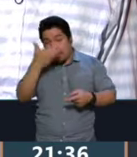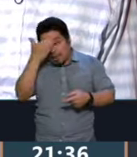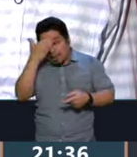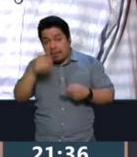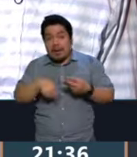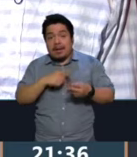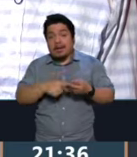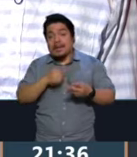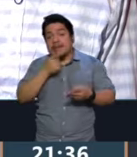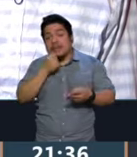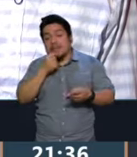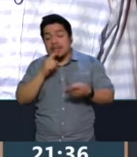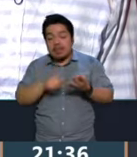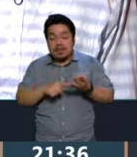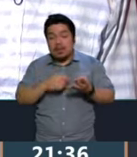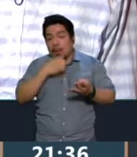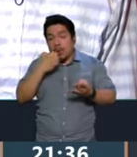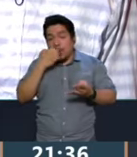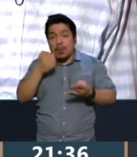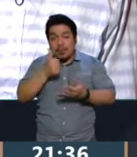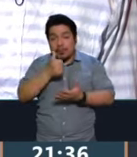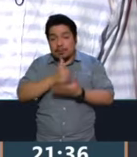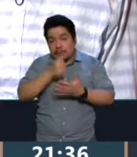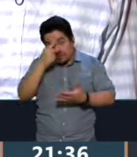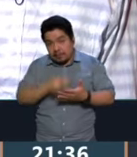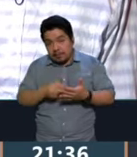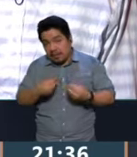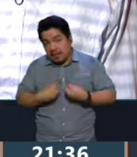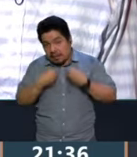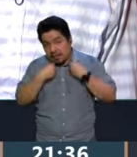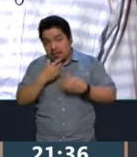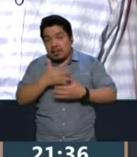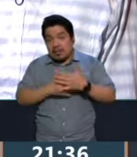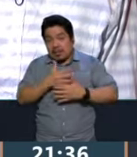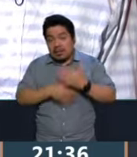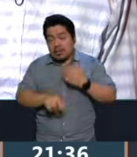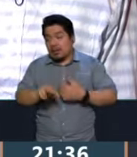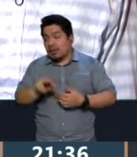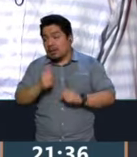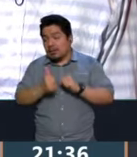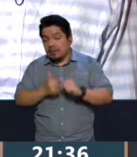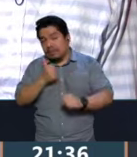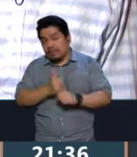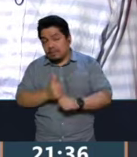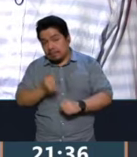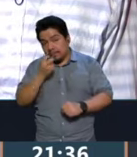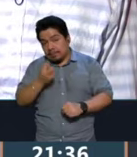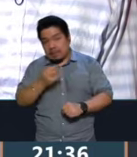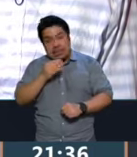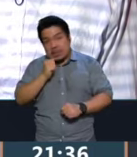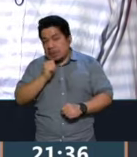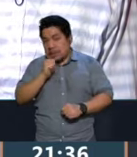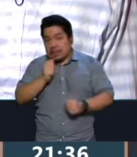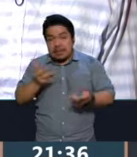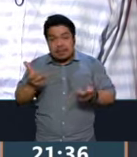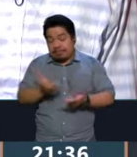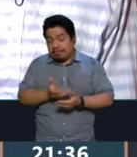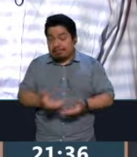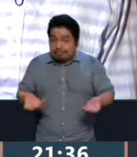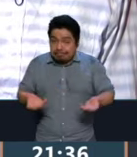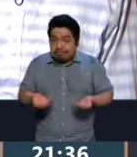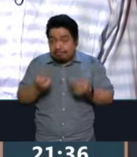son los policías, los estudiantes que viven en la capital de 15 a 25 años. Es algo que en realidad no han podido hacer. Y que